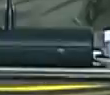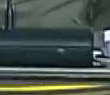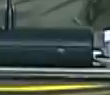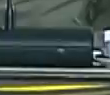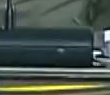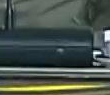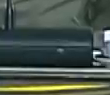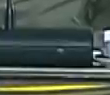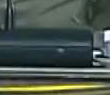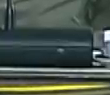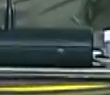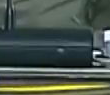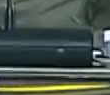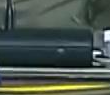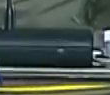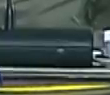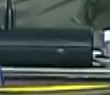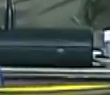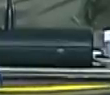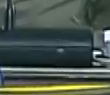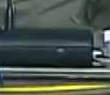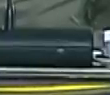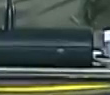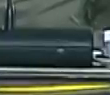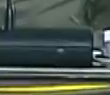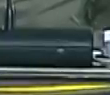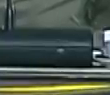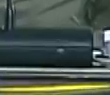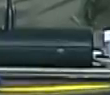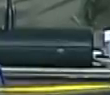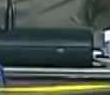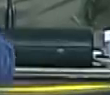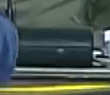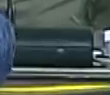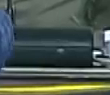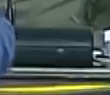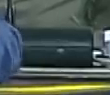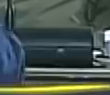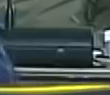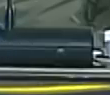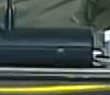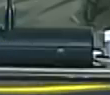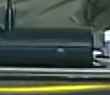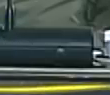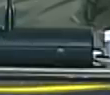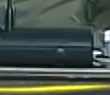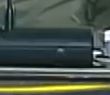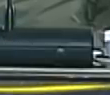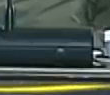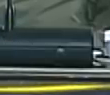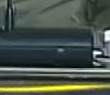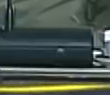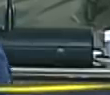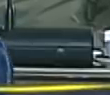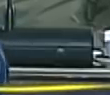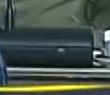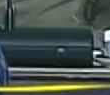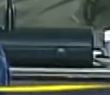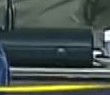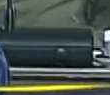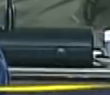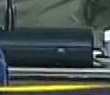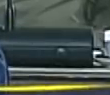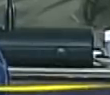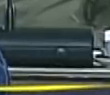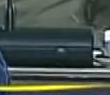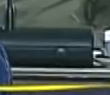Consejo Federal de Gobierno, solamente para que no existiera una carta donde ellos dijeran Nicolás Maduro, presidente de la República. Pero por